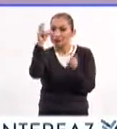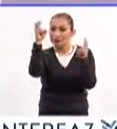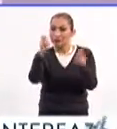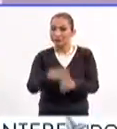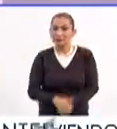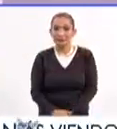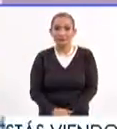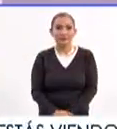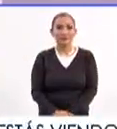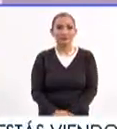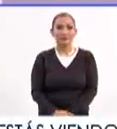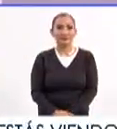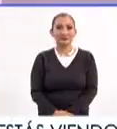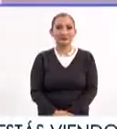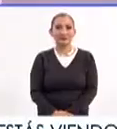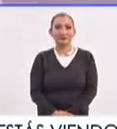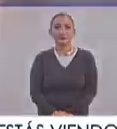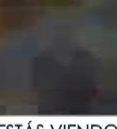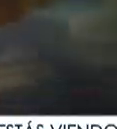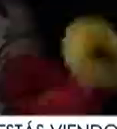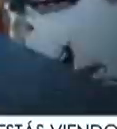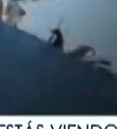temas.